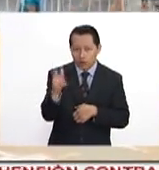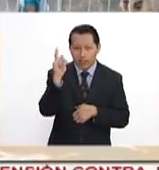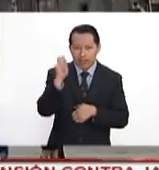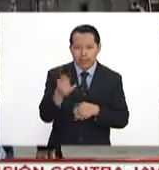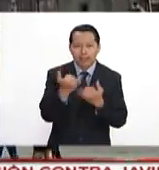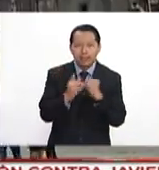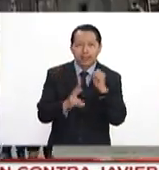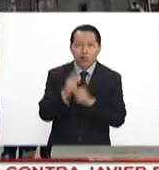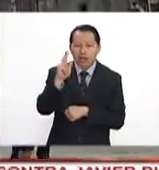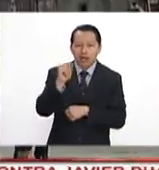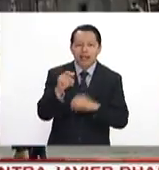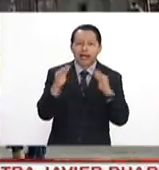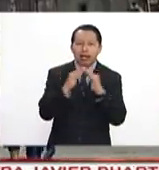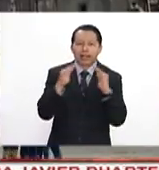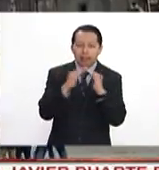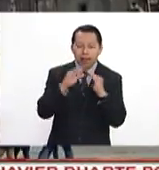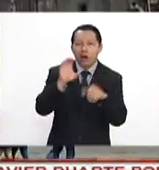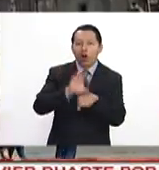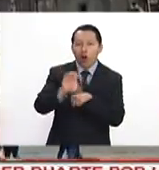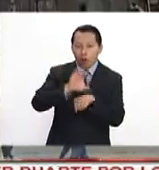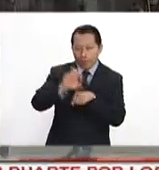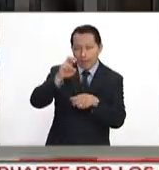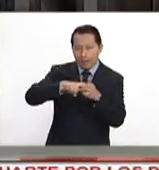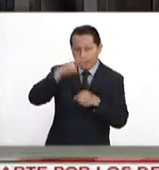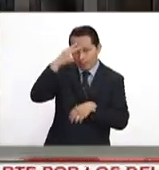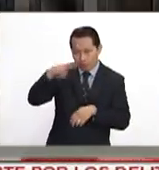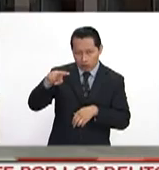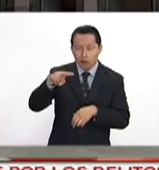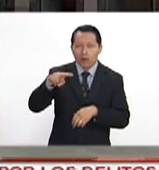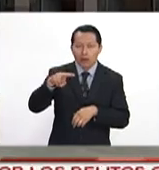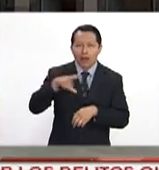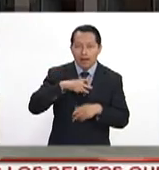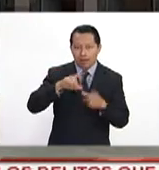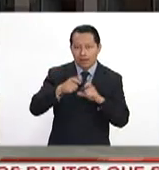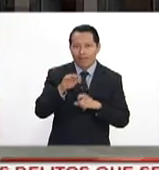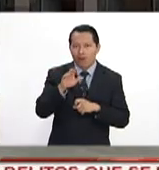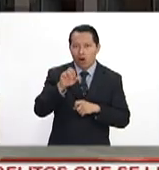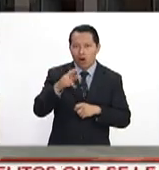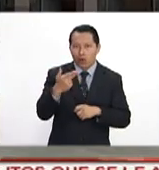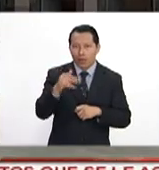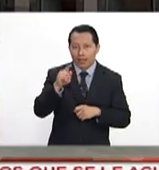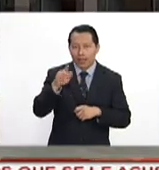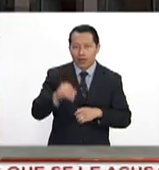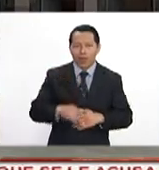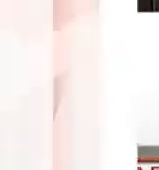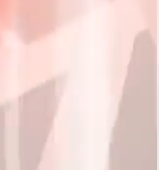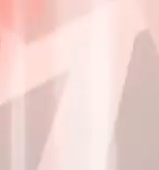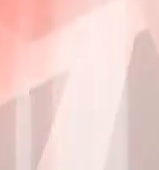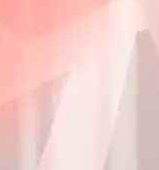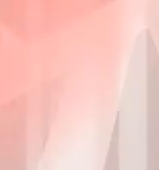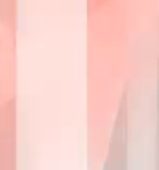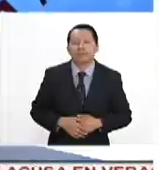se inaugurará la Casa Colombia en México. Para México al Día, Flor Hurtado.